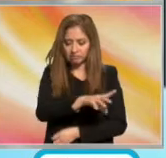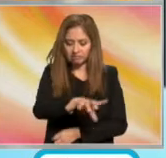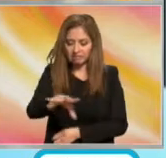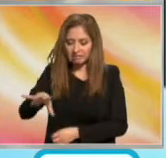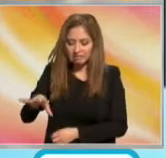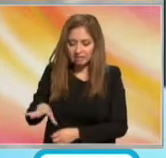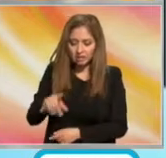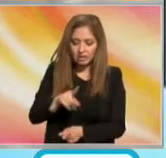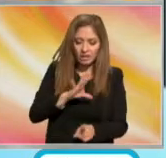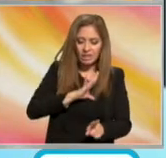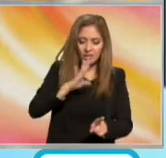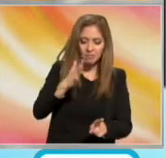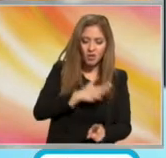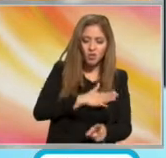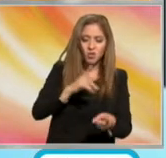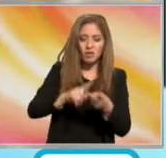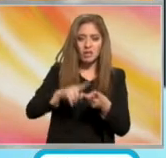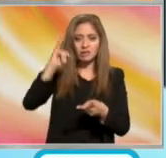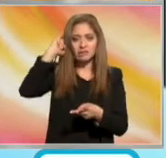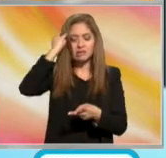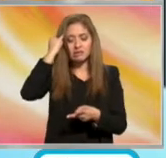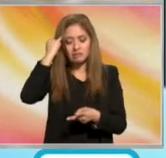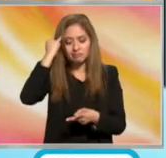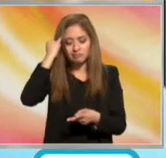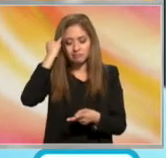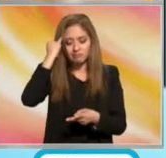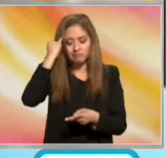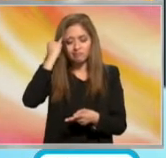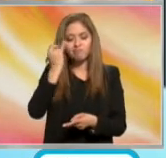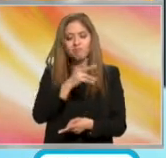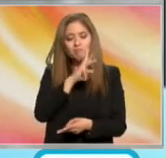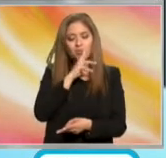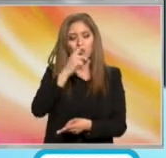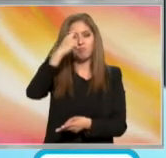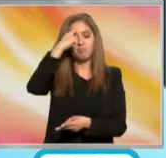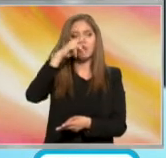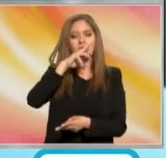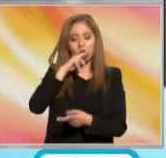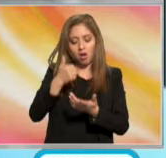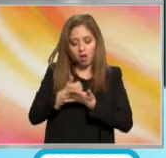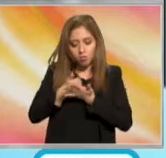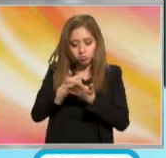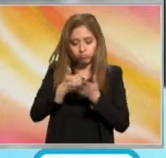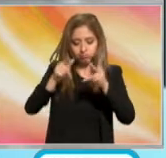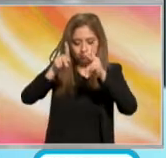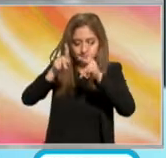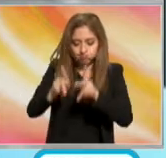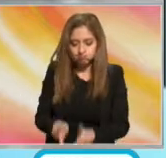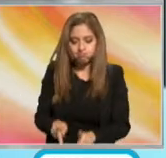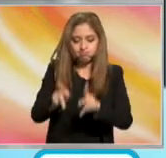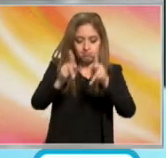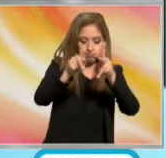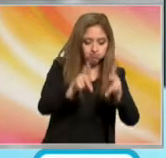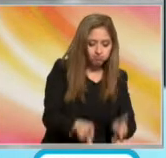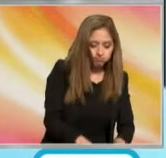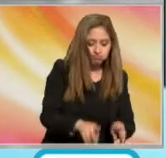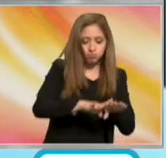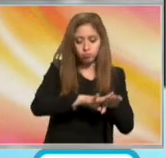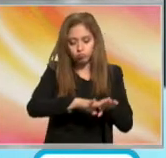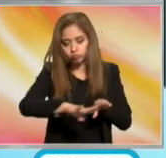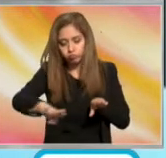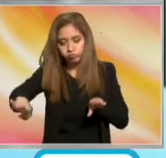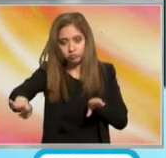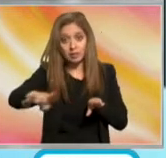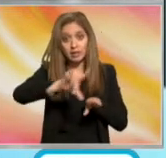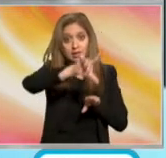indígenas. Ok. Y los enterró. Ya, les dio sepultura. Les dio, Sí. ahora sí que cristiana sepultura, desde su cosmovisión. Sí. Y